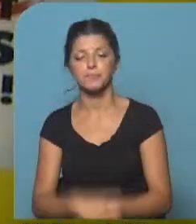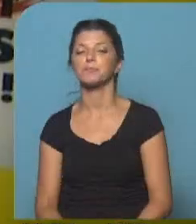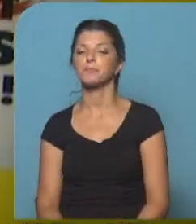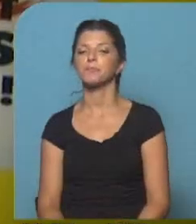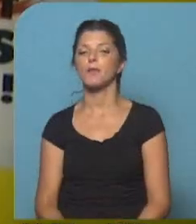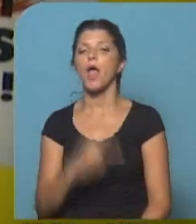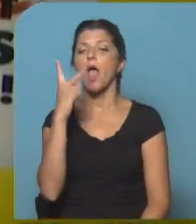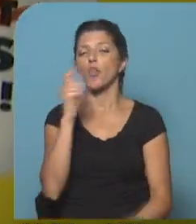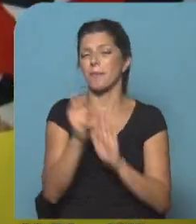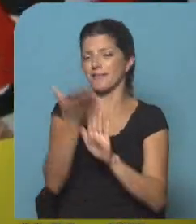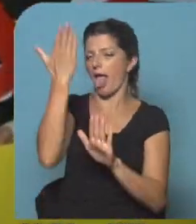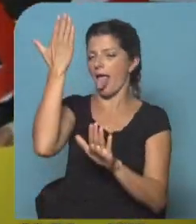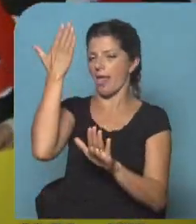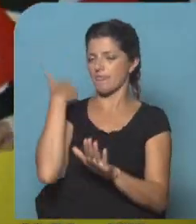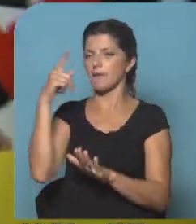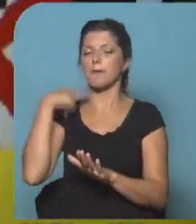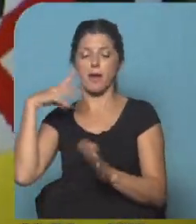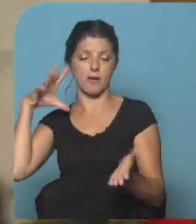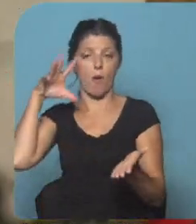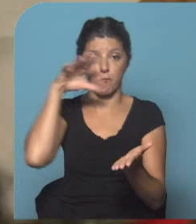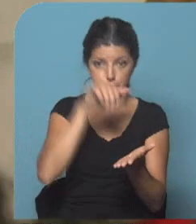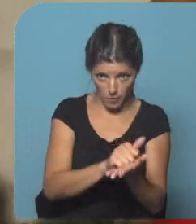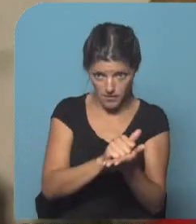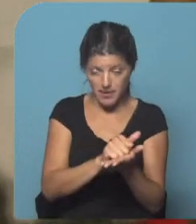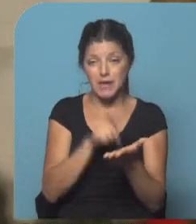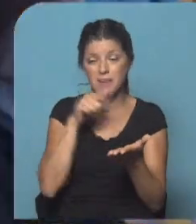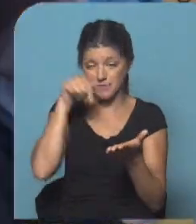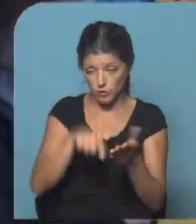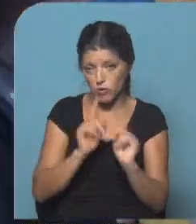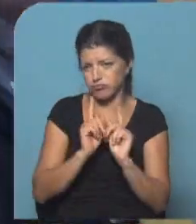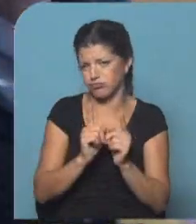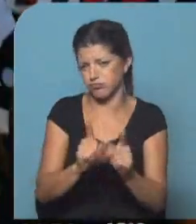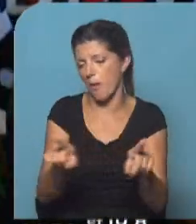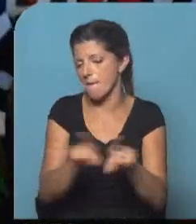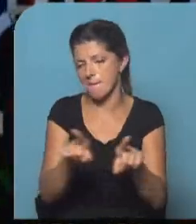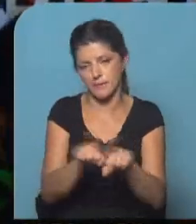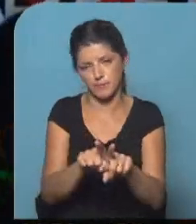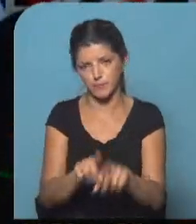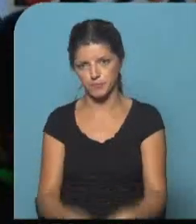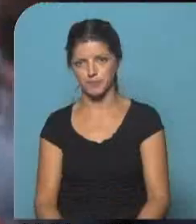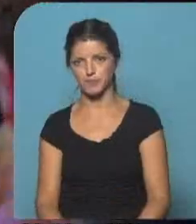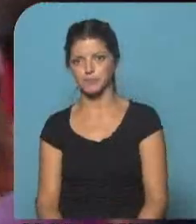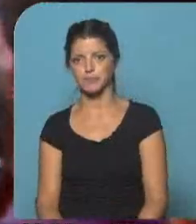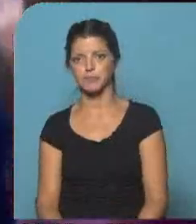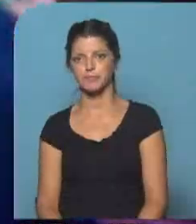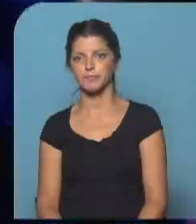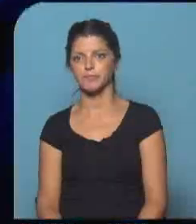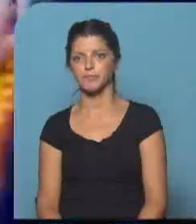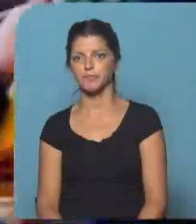de la intervención española en Cataluña, todo parece volver a fojas cero.